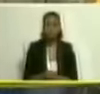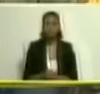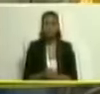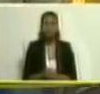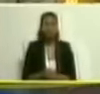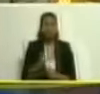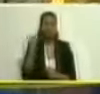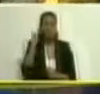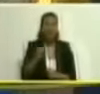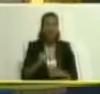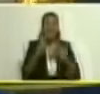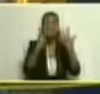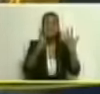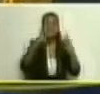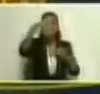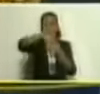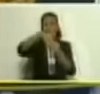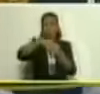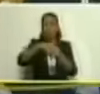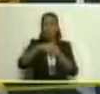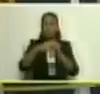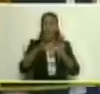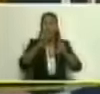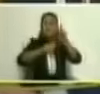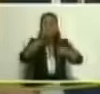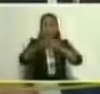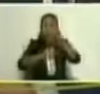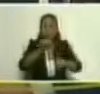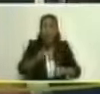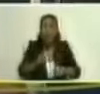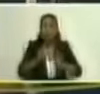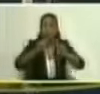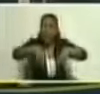Hemos tenido 7 elecciones de referéndum consultivo.